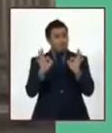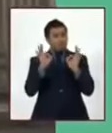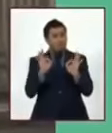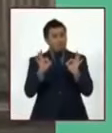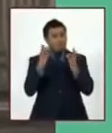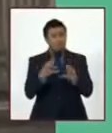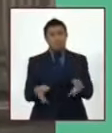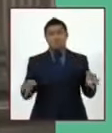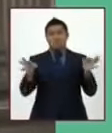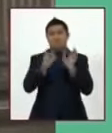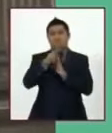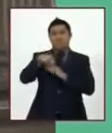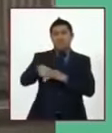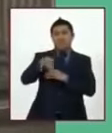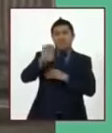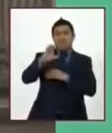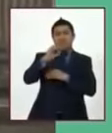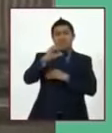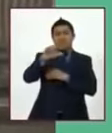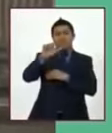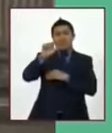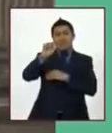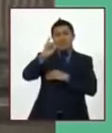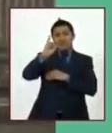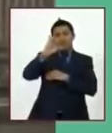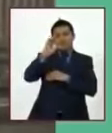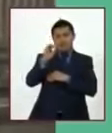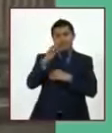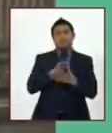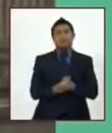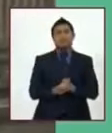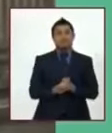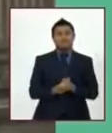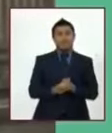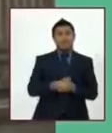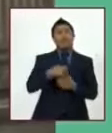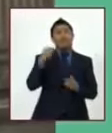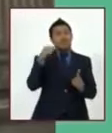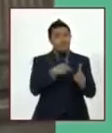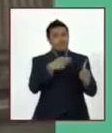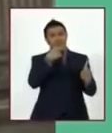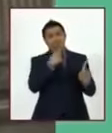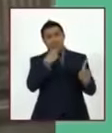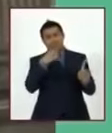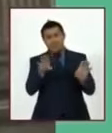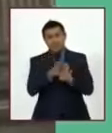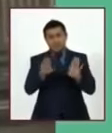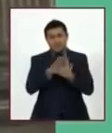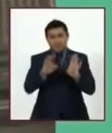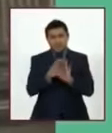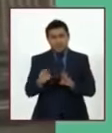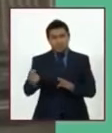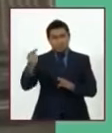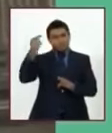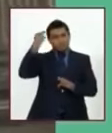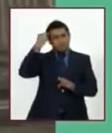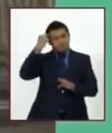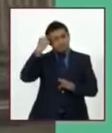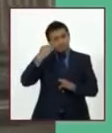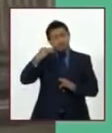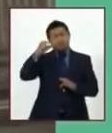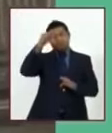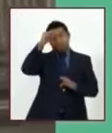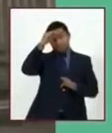Viene de una madurez intelectual que se empieza a dar también en Centro Europa. Una madurez